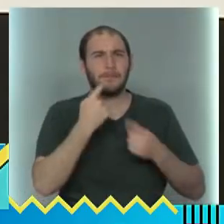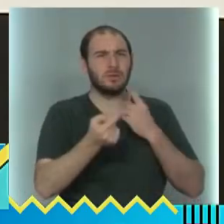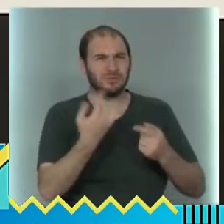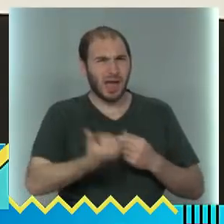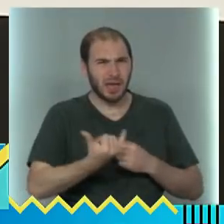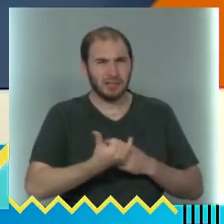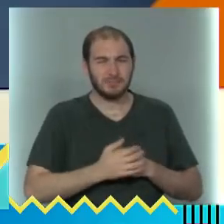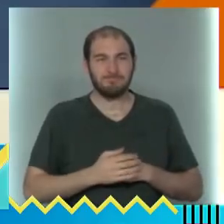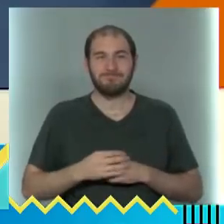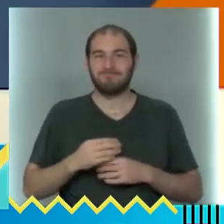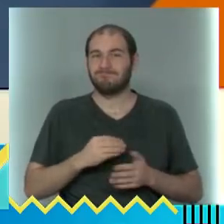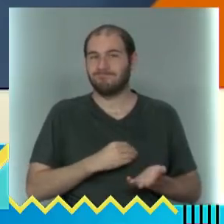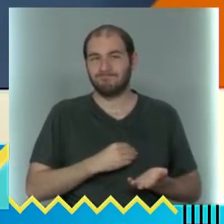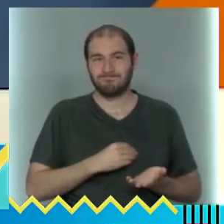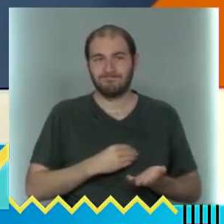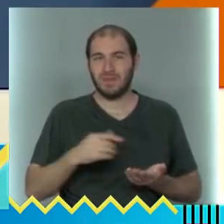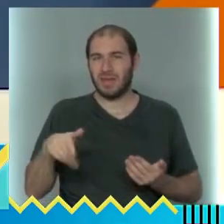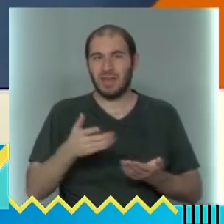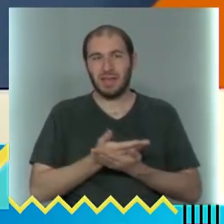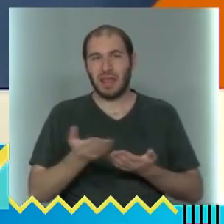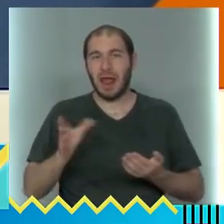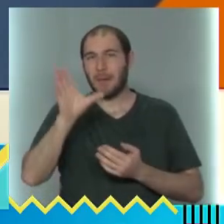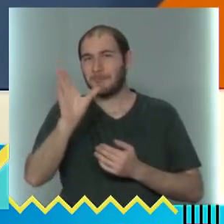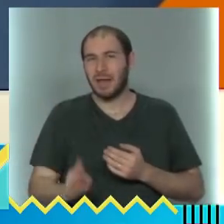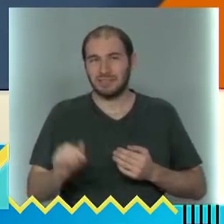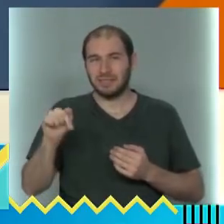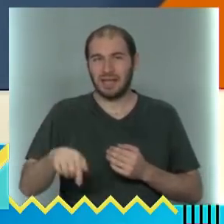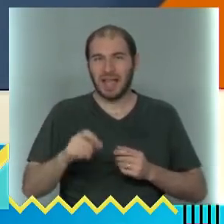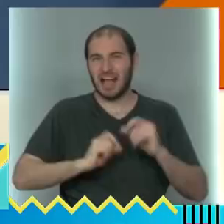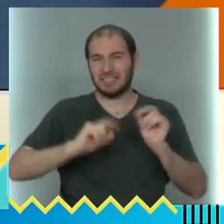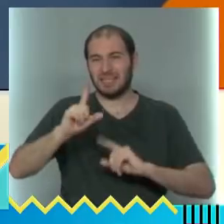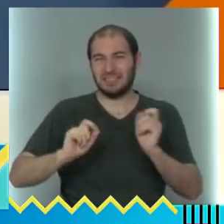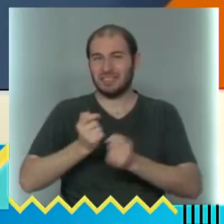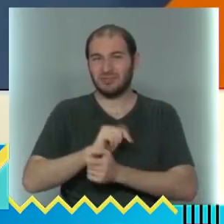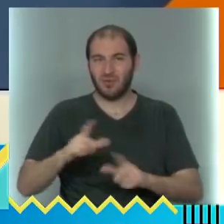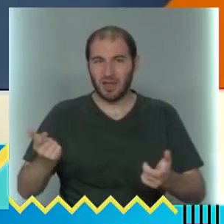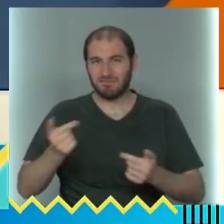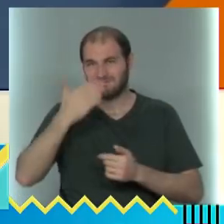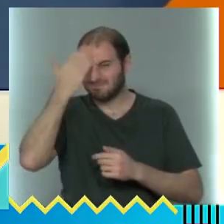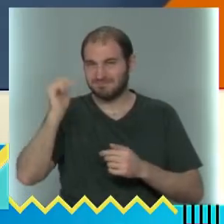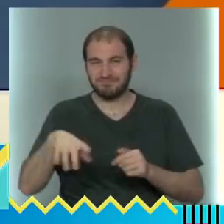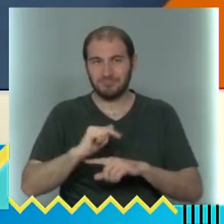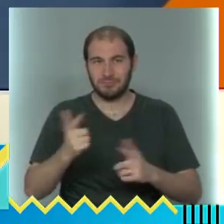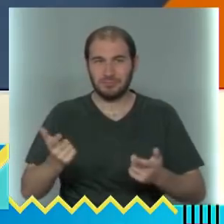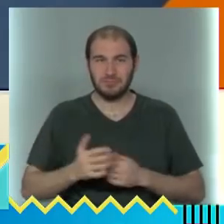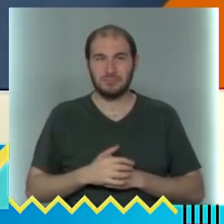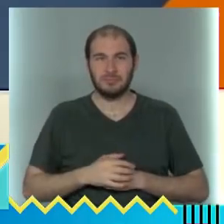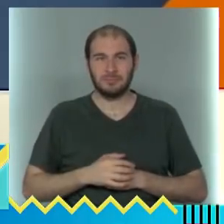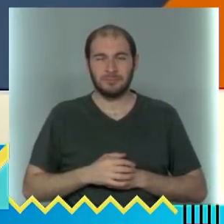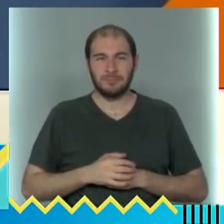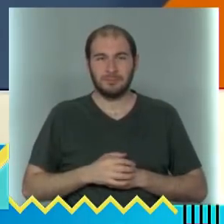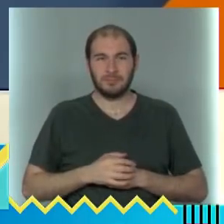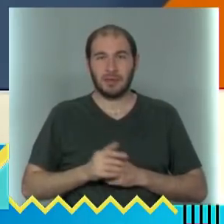censo? Lamentablemente acá, en general en el país, no hay buenas estadísticas de esta enfermedad. Se han